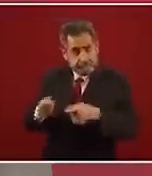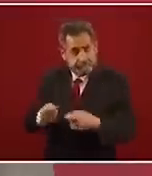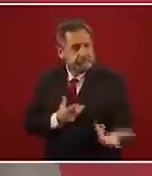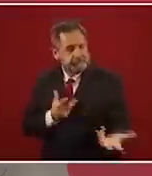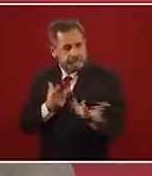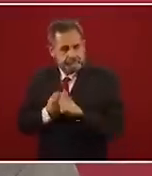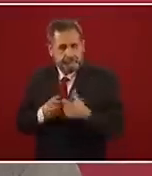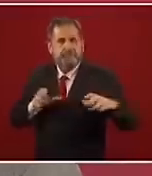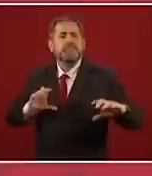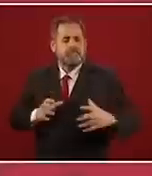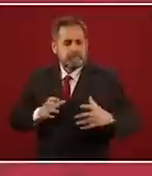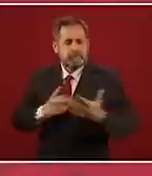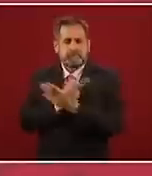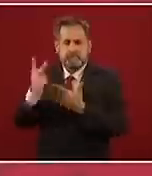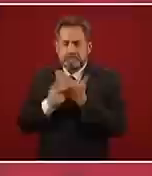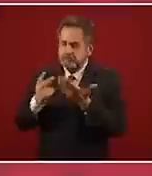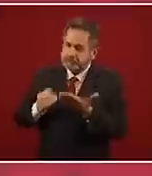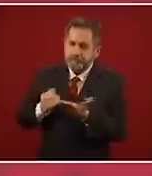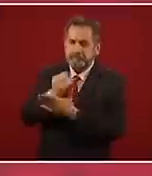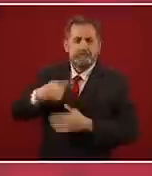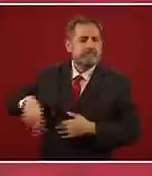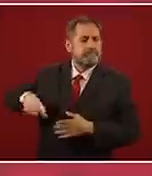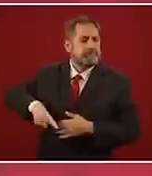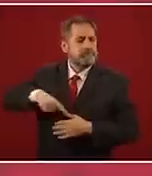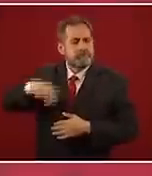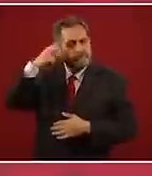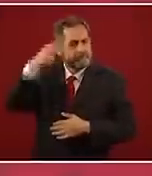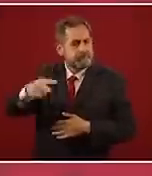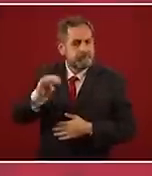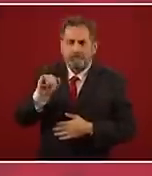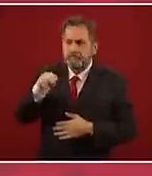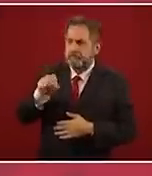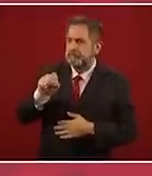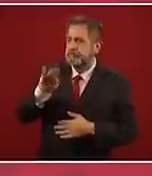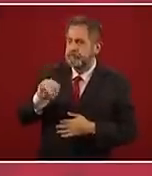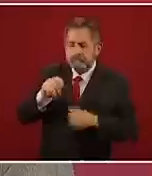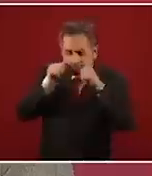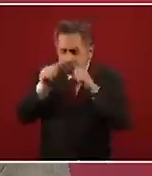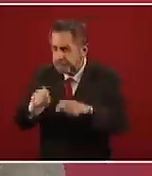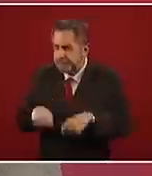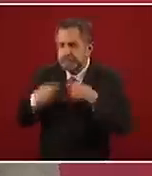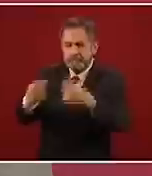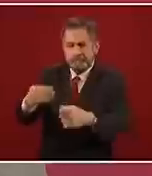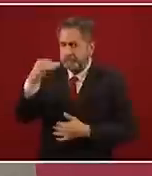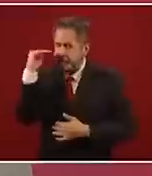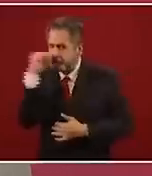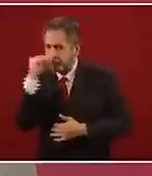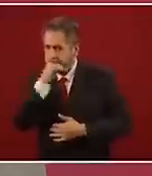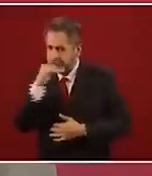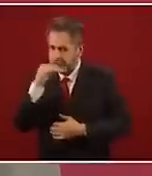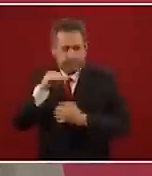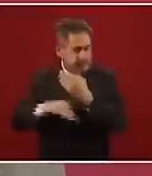a esta decisión del Gobierno de México de dar servicios gratuitos para todas las